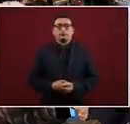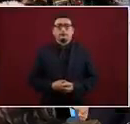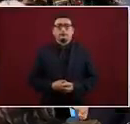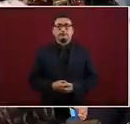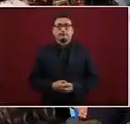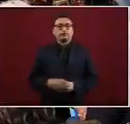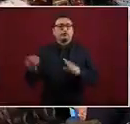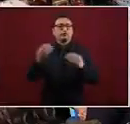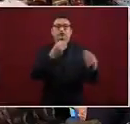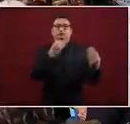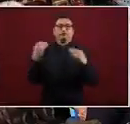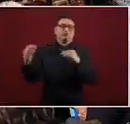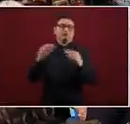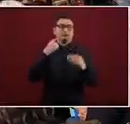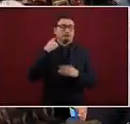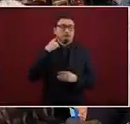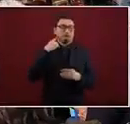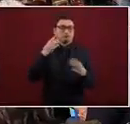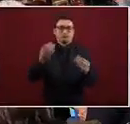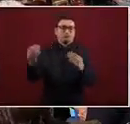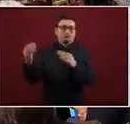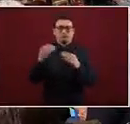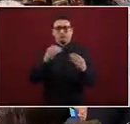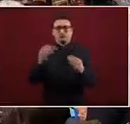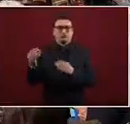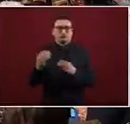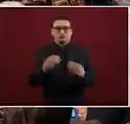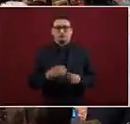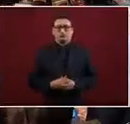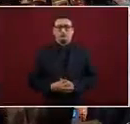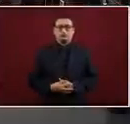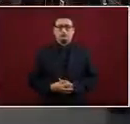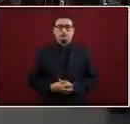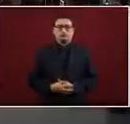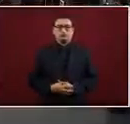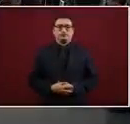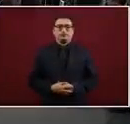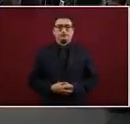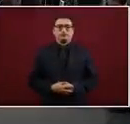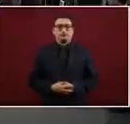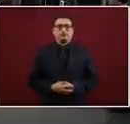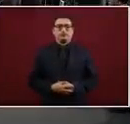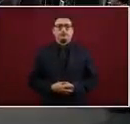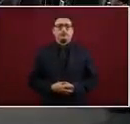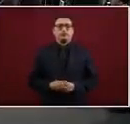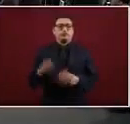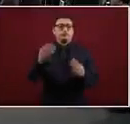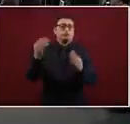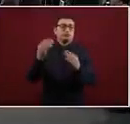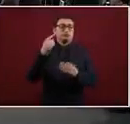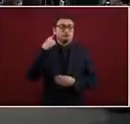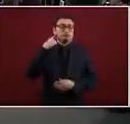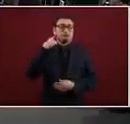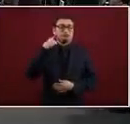noche el secretario no sabía lo que ocurría? El secretario dijo textualmente, presidente, se encontraban